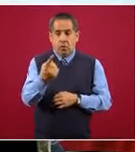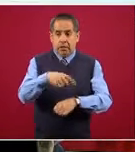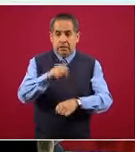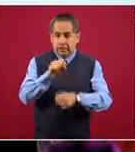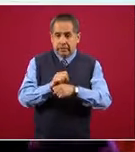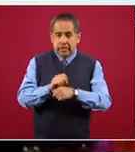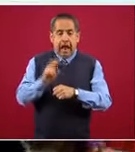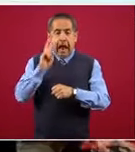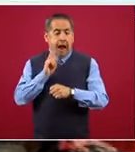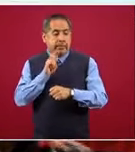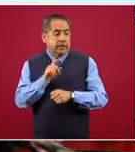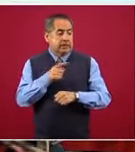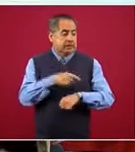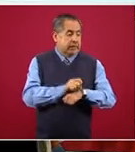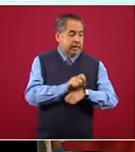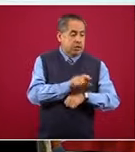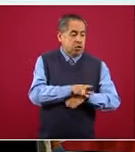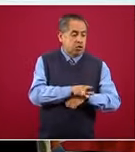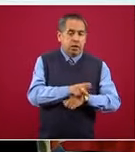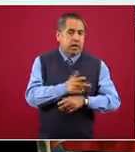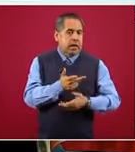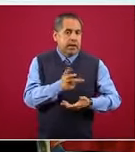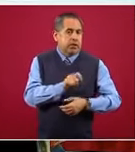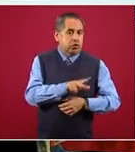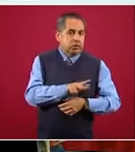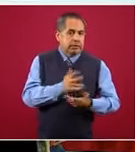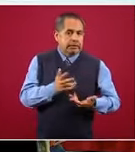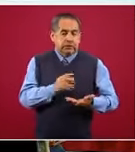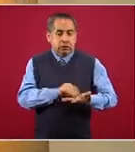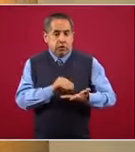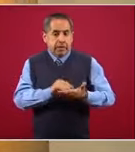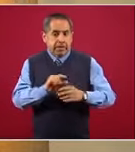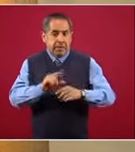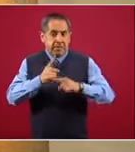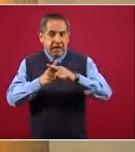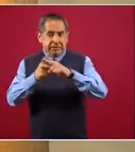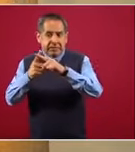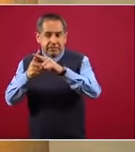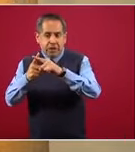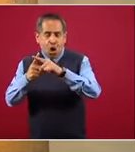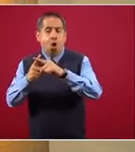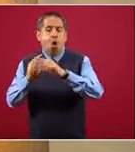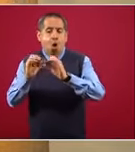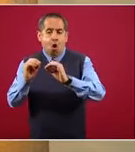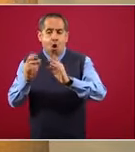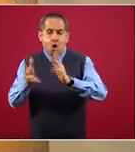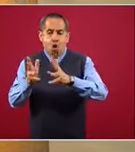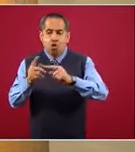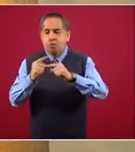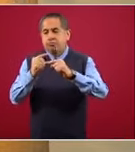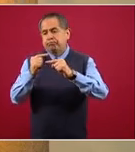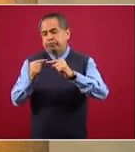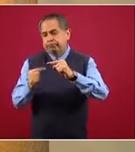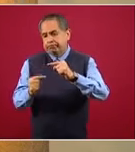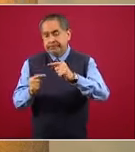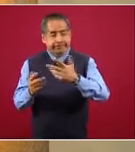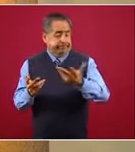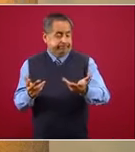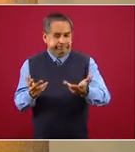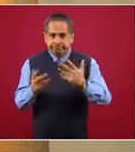a presentar la semana número 28, lo cual nos dirá si esta tendencia continúa o empezamos a ver ya algún descenso. Lo